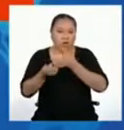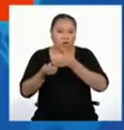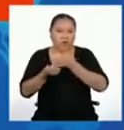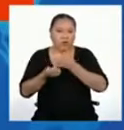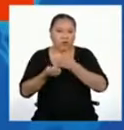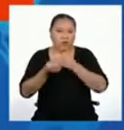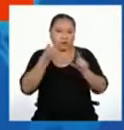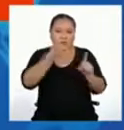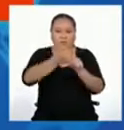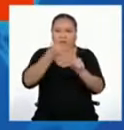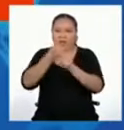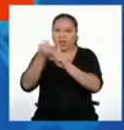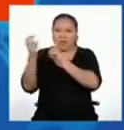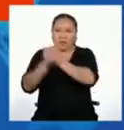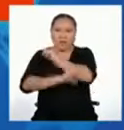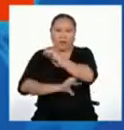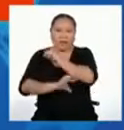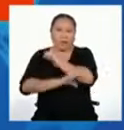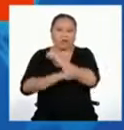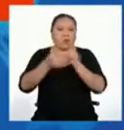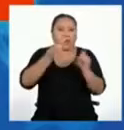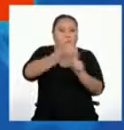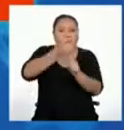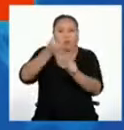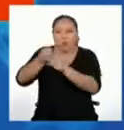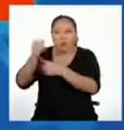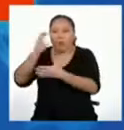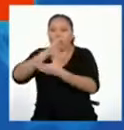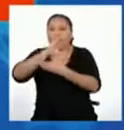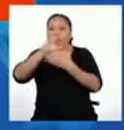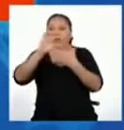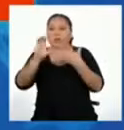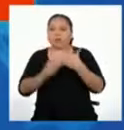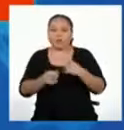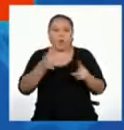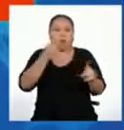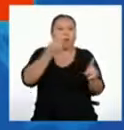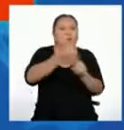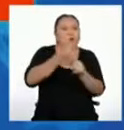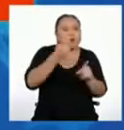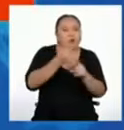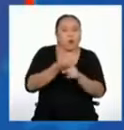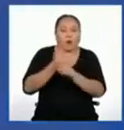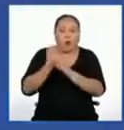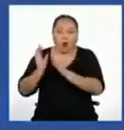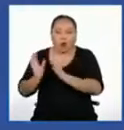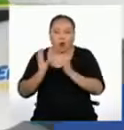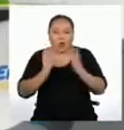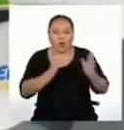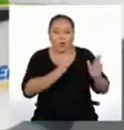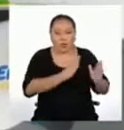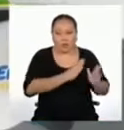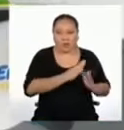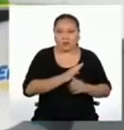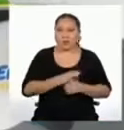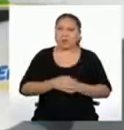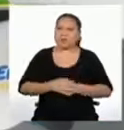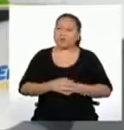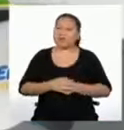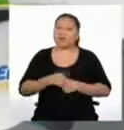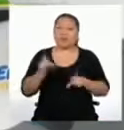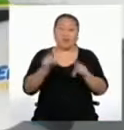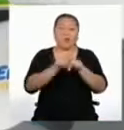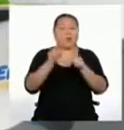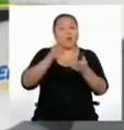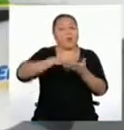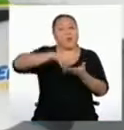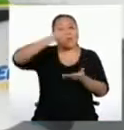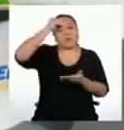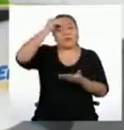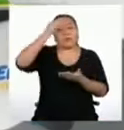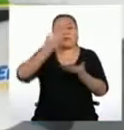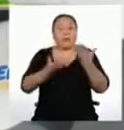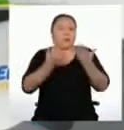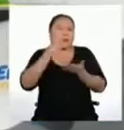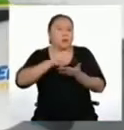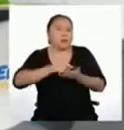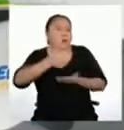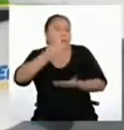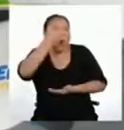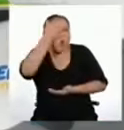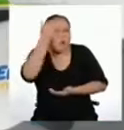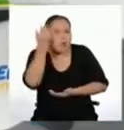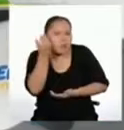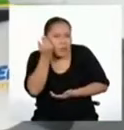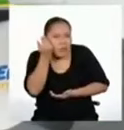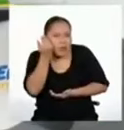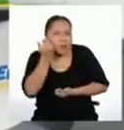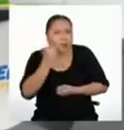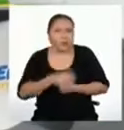historia y características constituye su propia noción y organización como Estado. Aprendimos también que aunque a veces lo olvidemos,